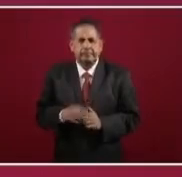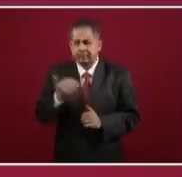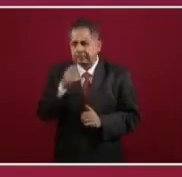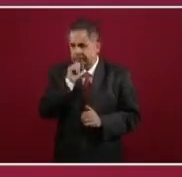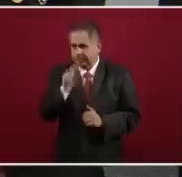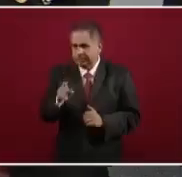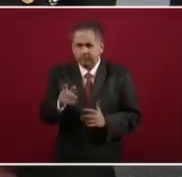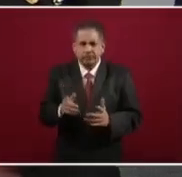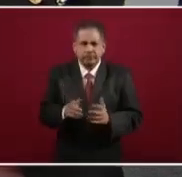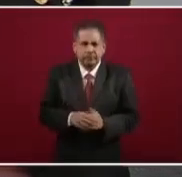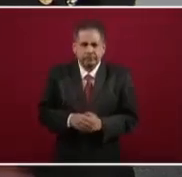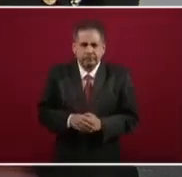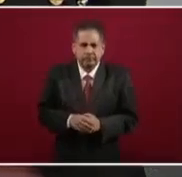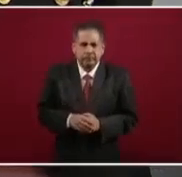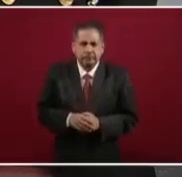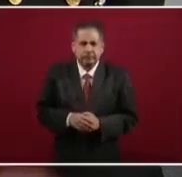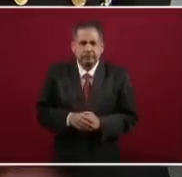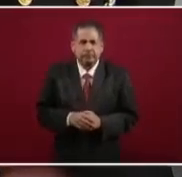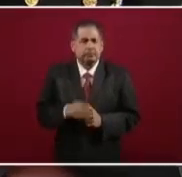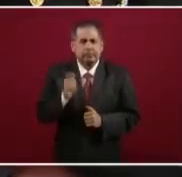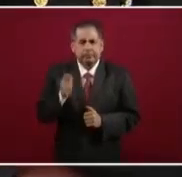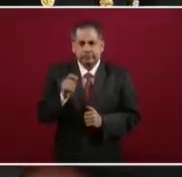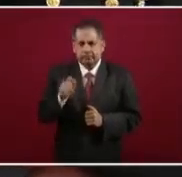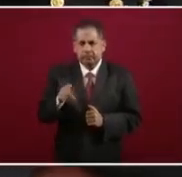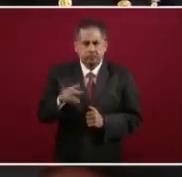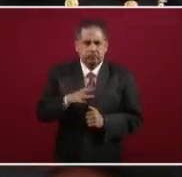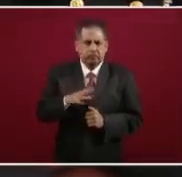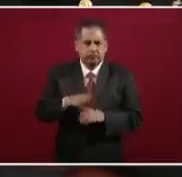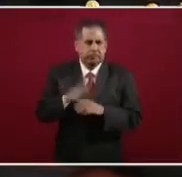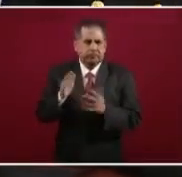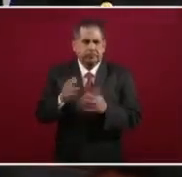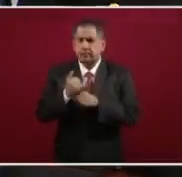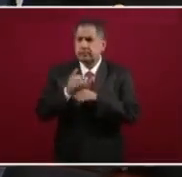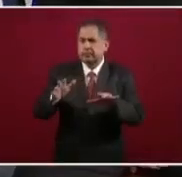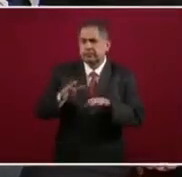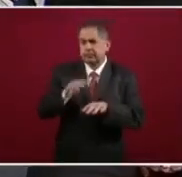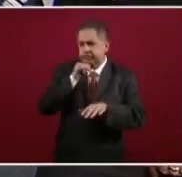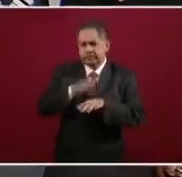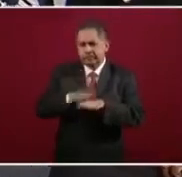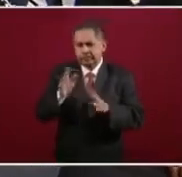entonces por eso no había más información